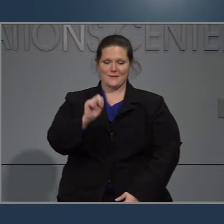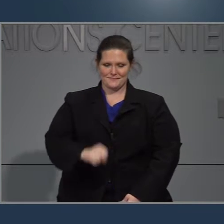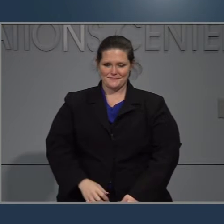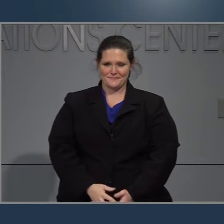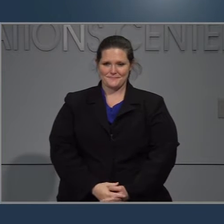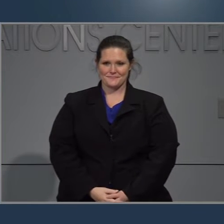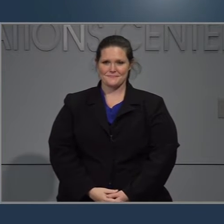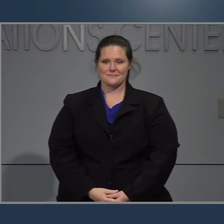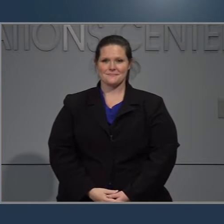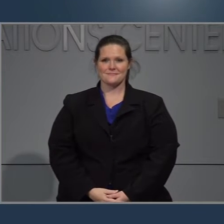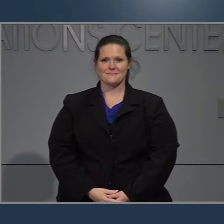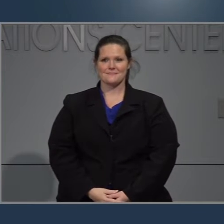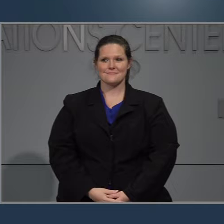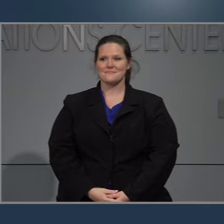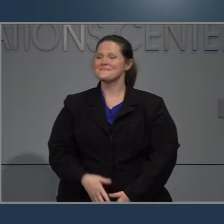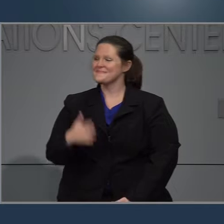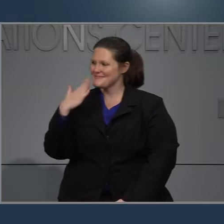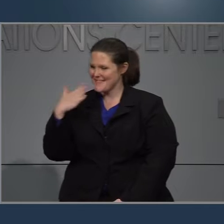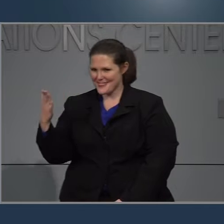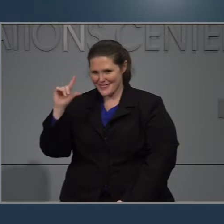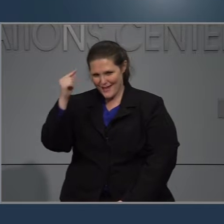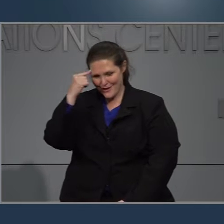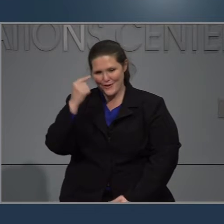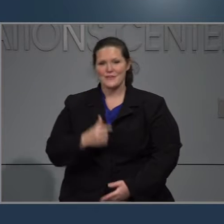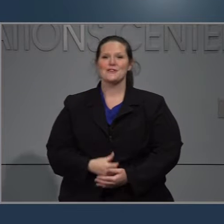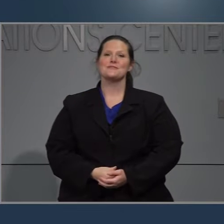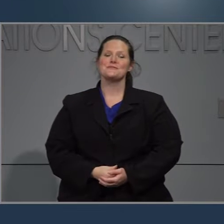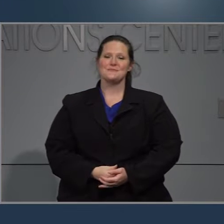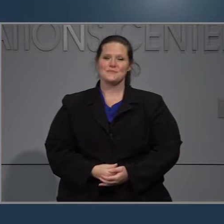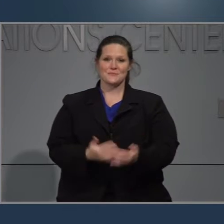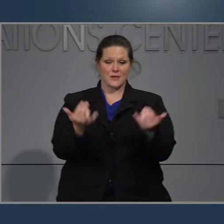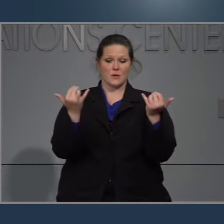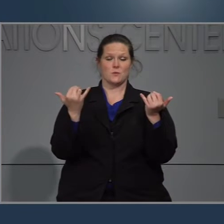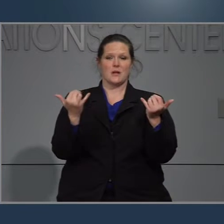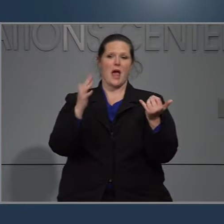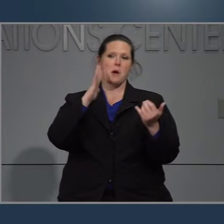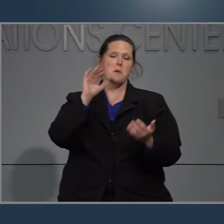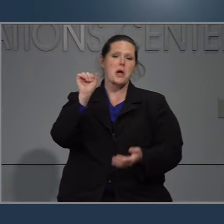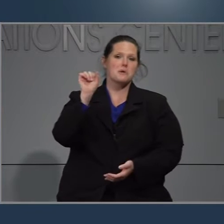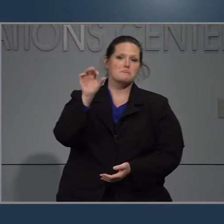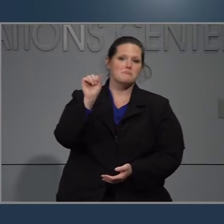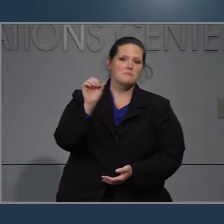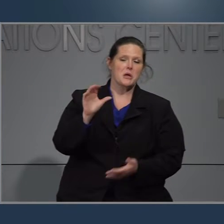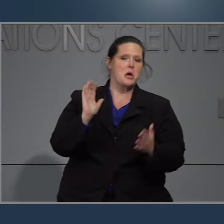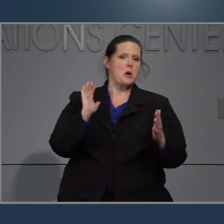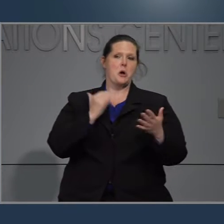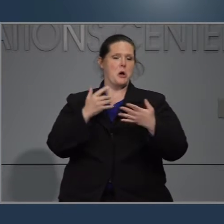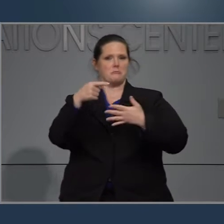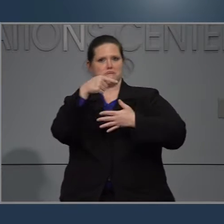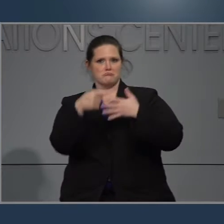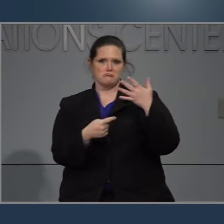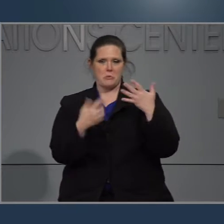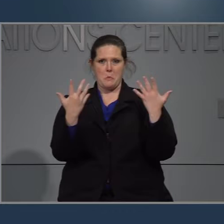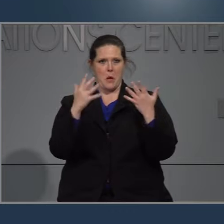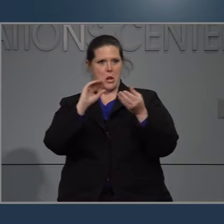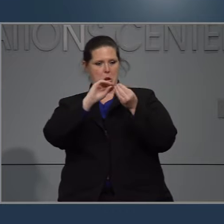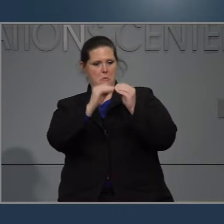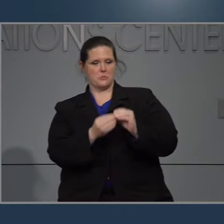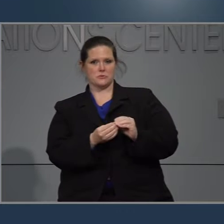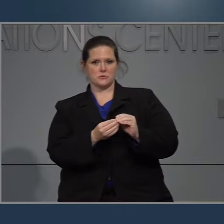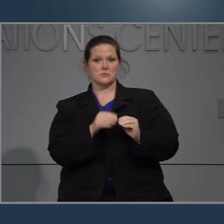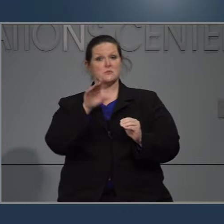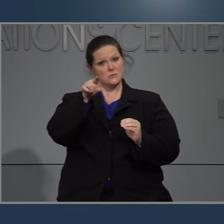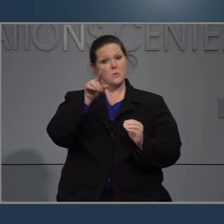Excelente, gracias, gobernador. Hoy vamos a analizar nuestras métricas claves y usted va a ver de que algunas de nuestras métricas están demostrando